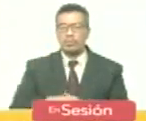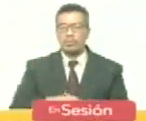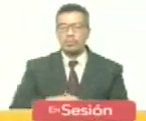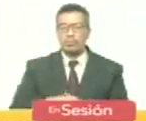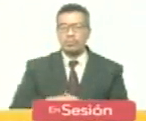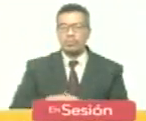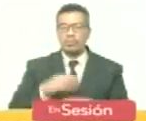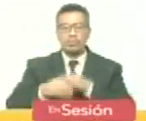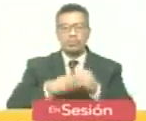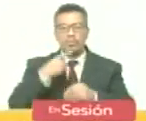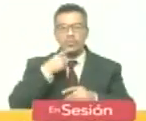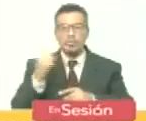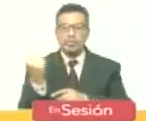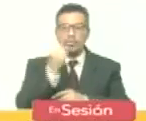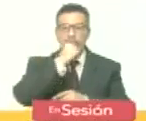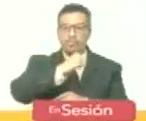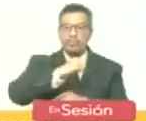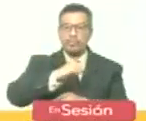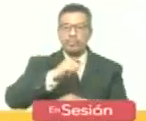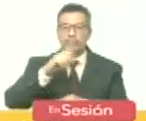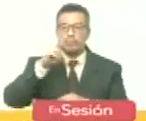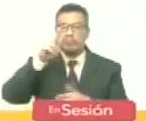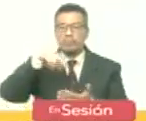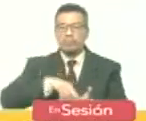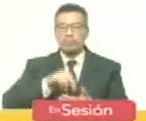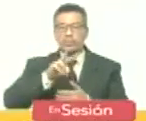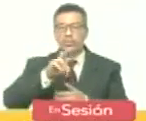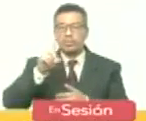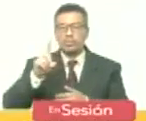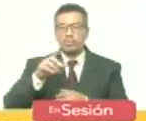le hicieron un atentado en el año 21.